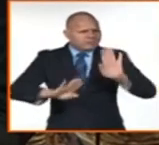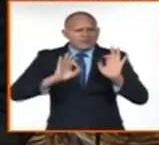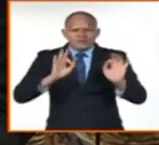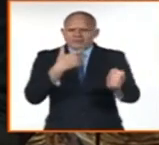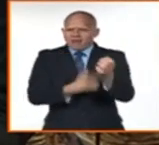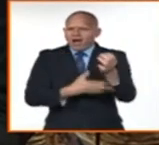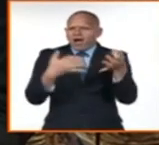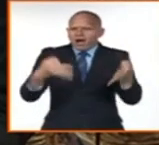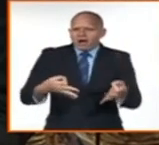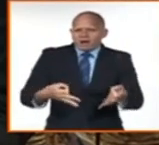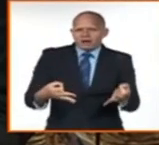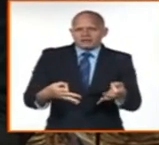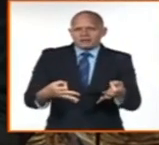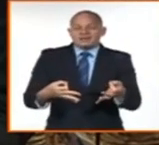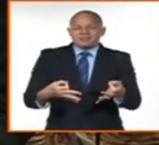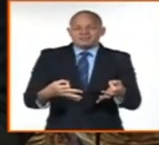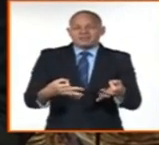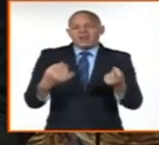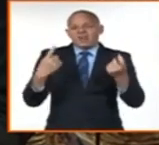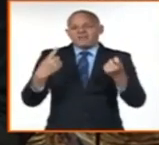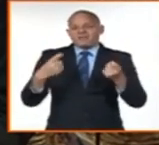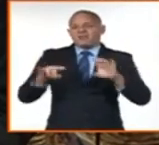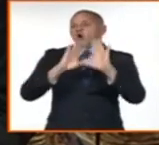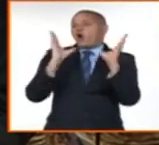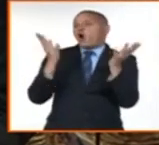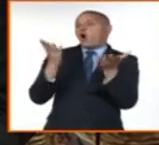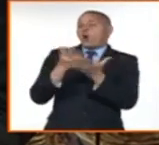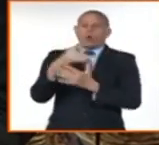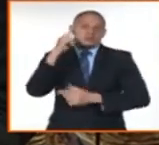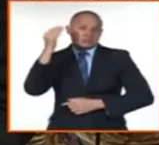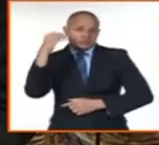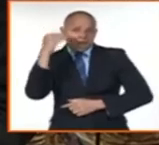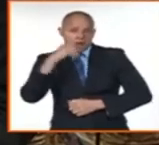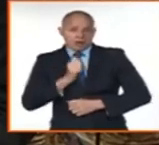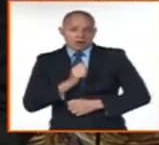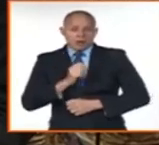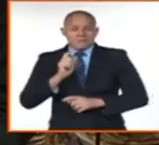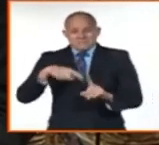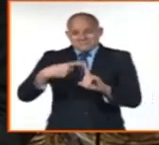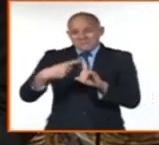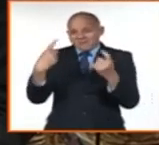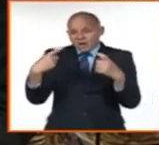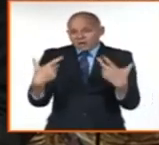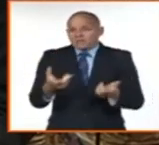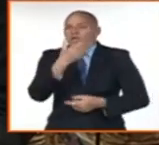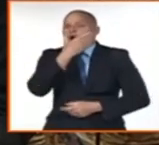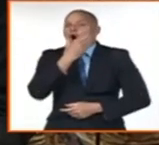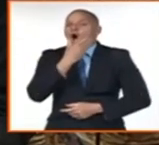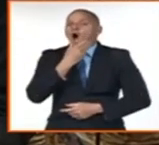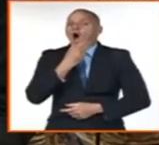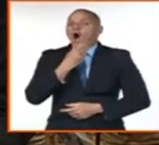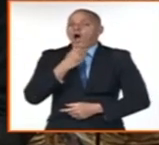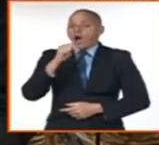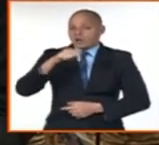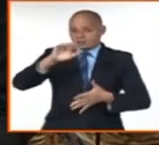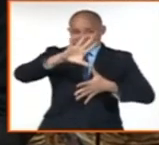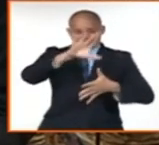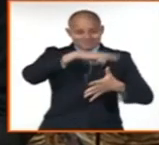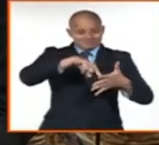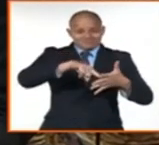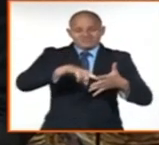Una verdad que la necesita mucho el mundo, que la necesitan mucho los jóvenes en el mundo y sobre todo en esta parte de acá del mundo, que es América